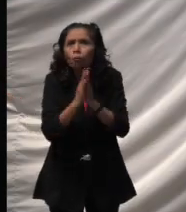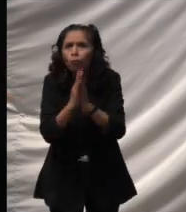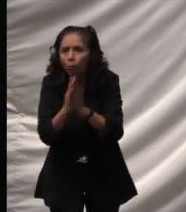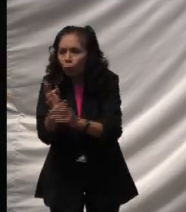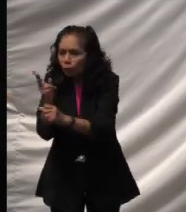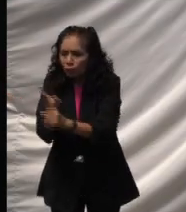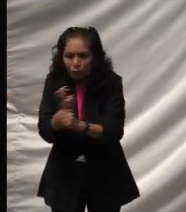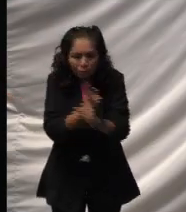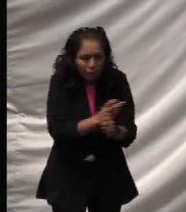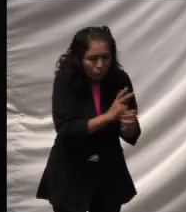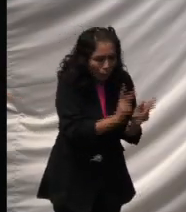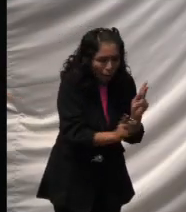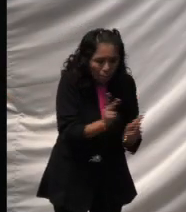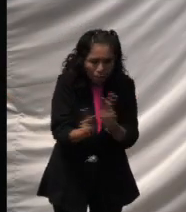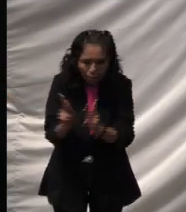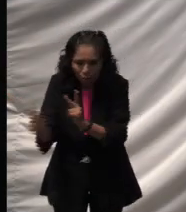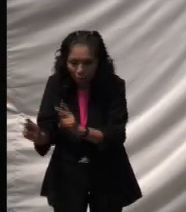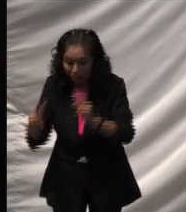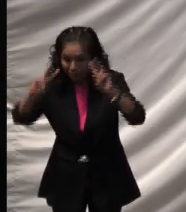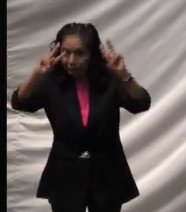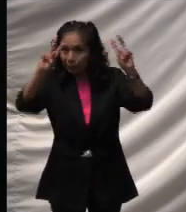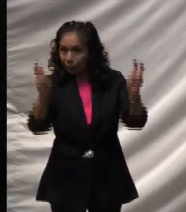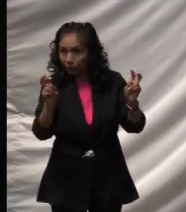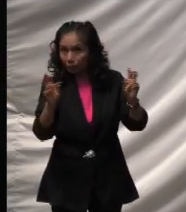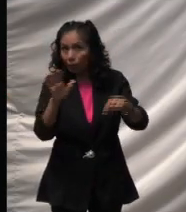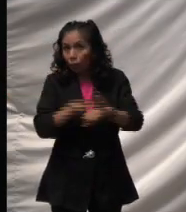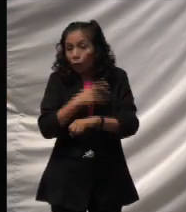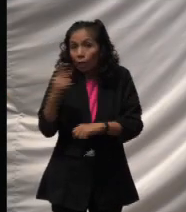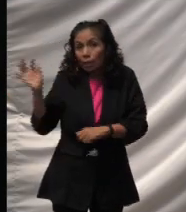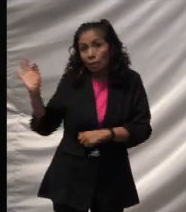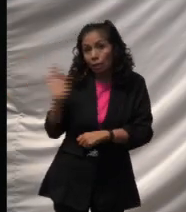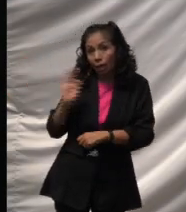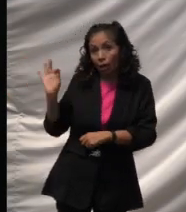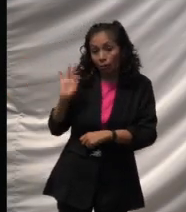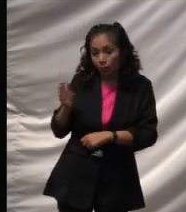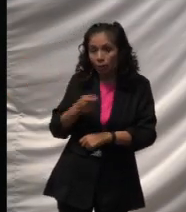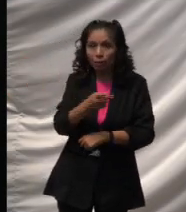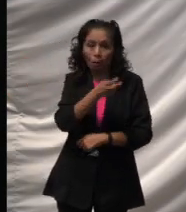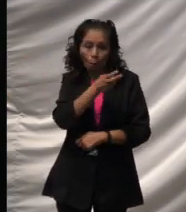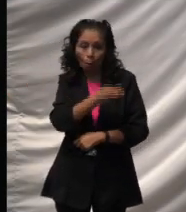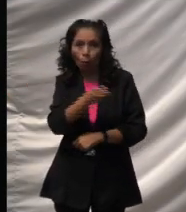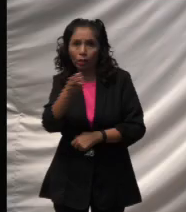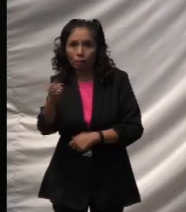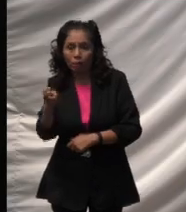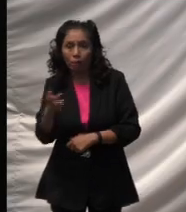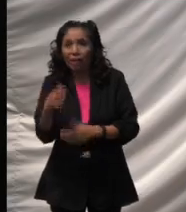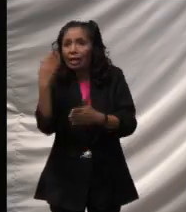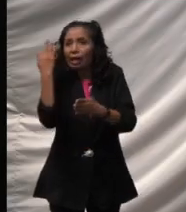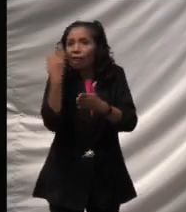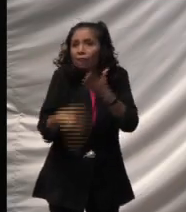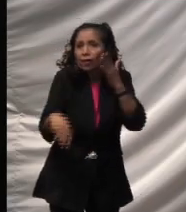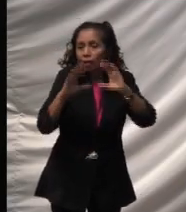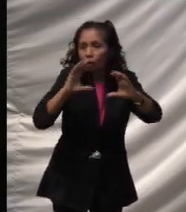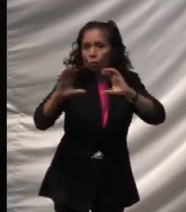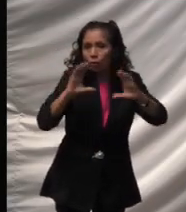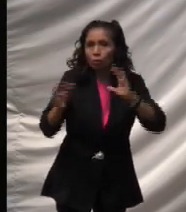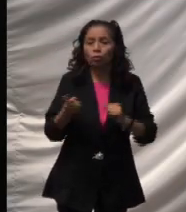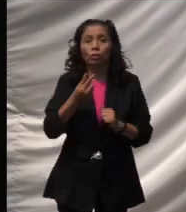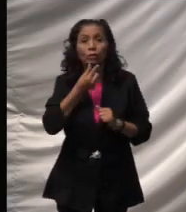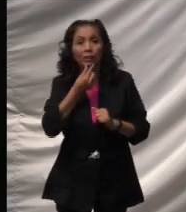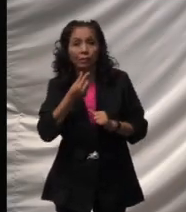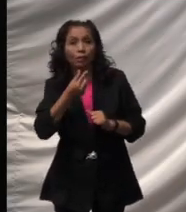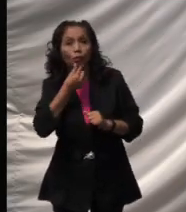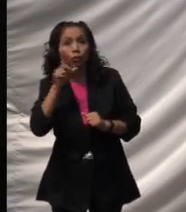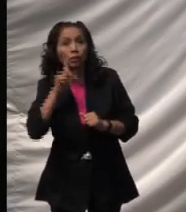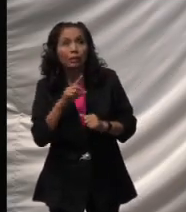este tema, porque pueden ser víctimas, ya que como lo mencioné, la falta de comunicación hace que las niñas o los